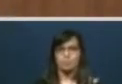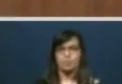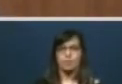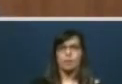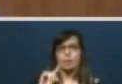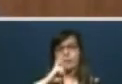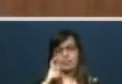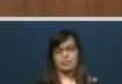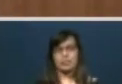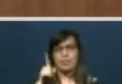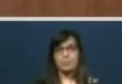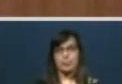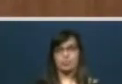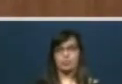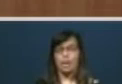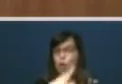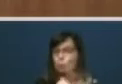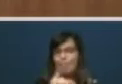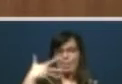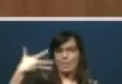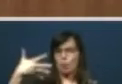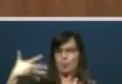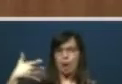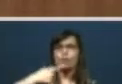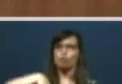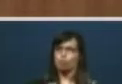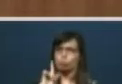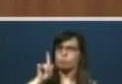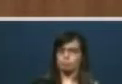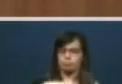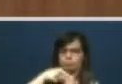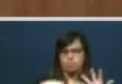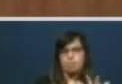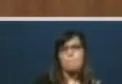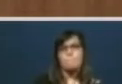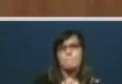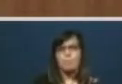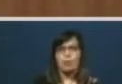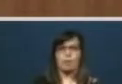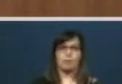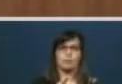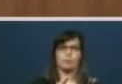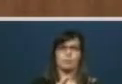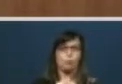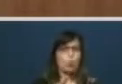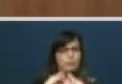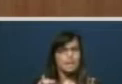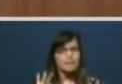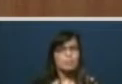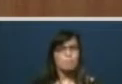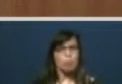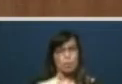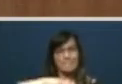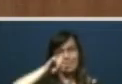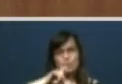de las solo cinco comunidades que cuentan con un programa de becas universitarias propio dotado este año